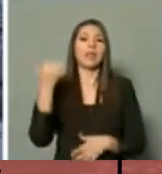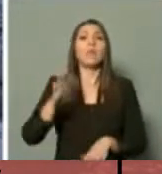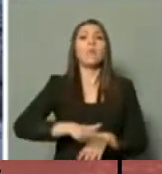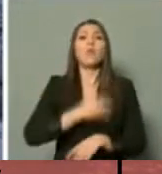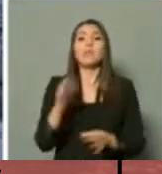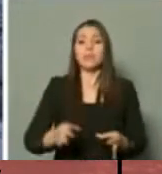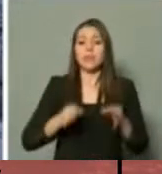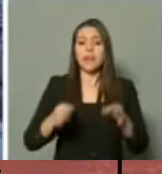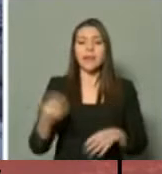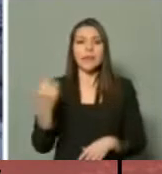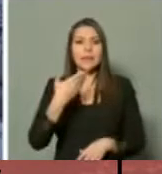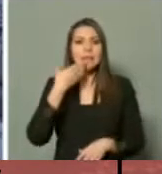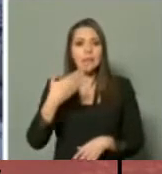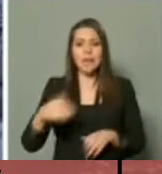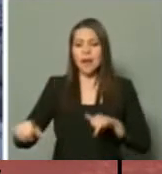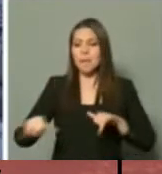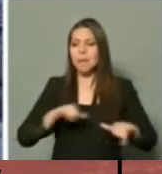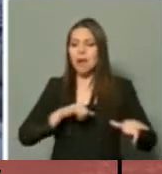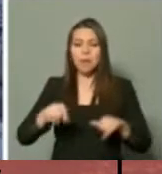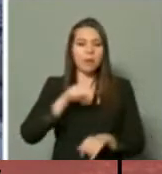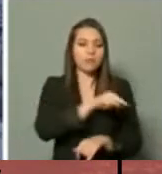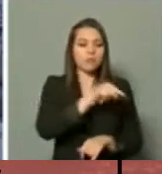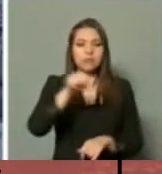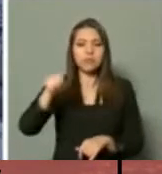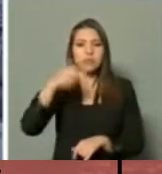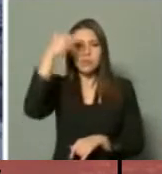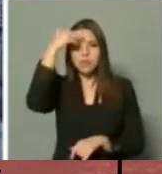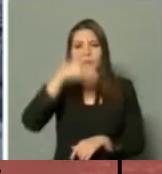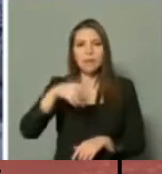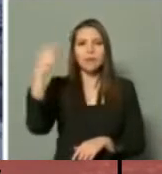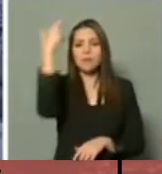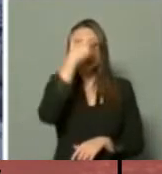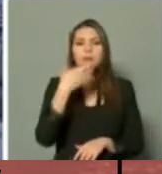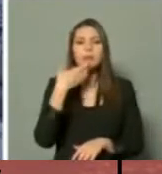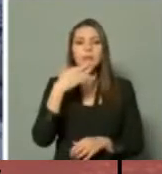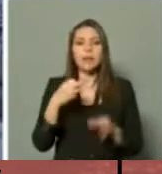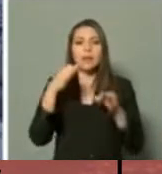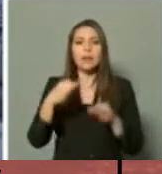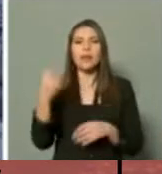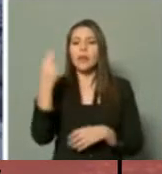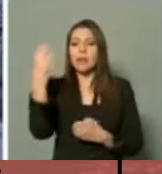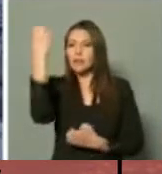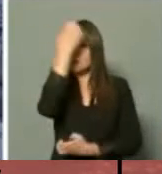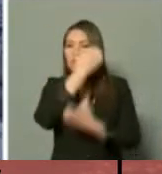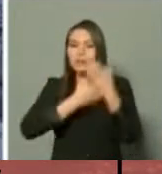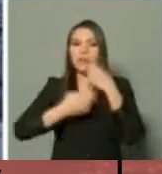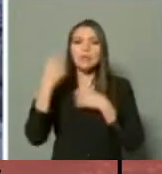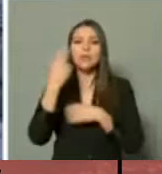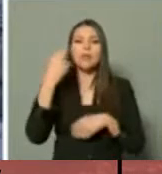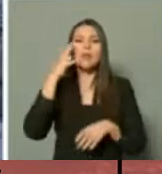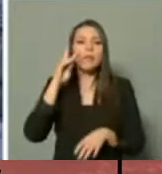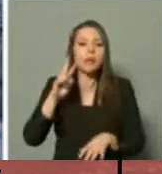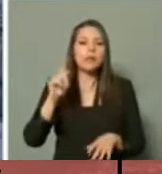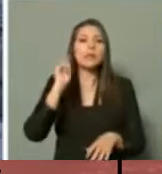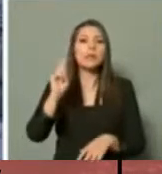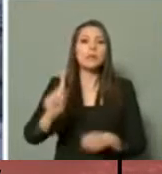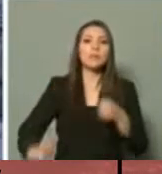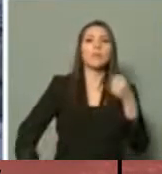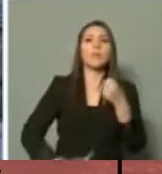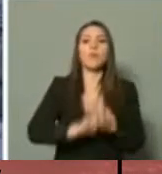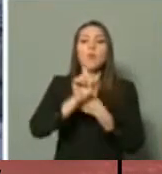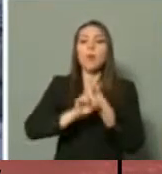mapeo del uso de suelo y la corrupción que permite que se otorguen los permisos sin el estudio minucioso de impacto ambiental y social